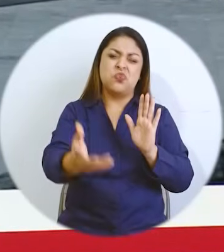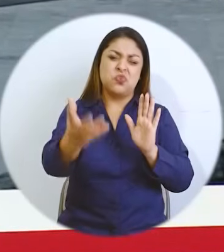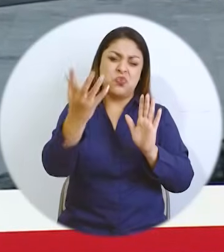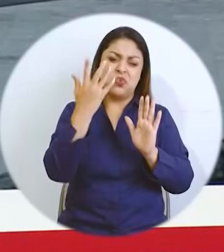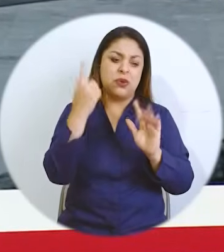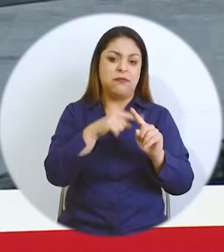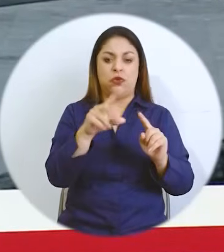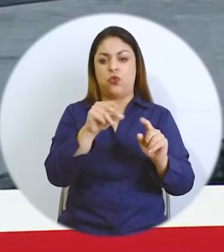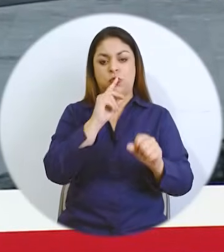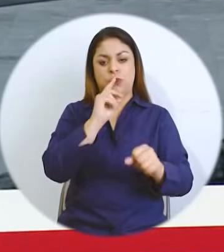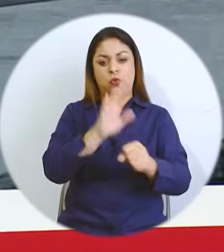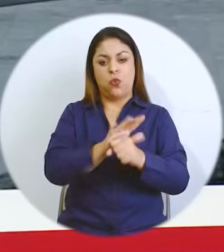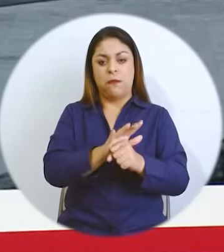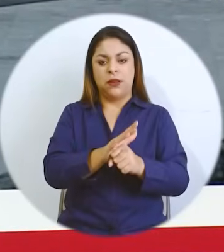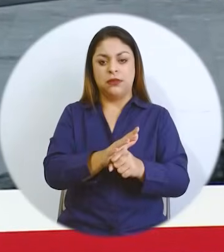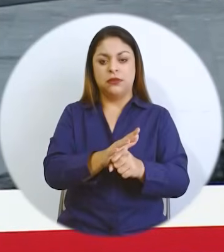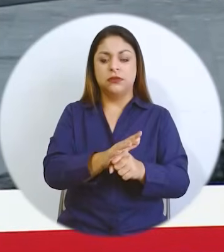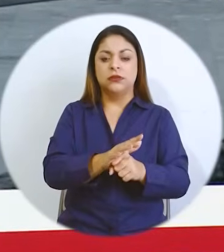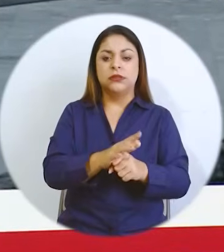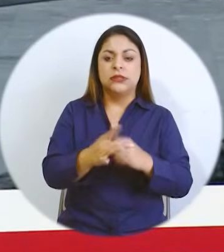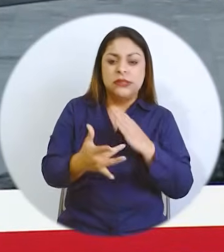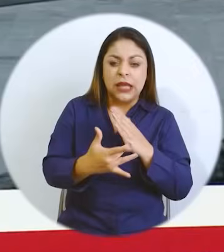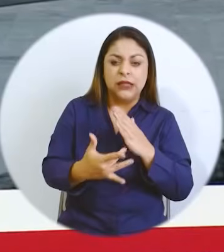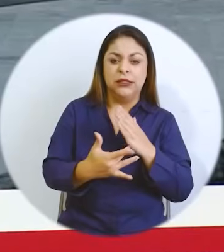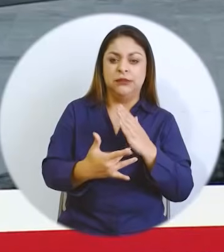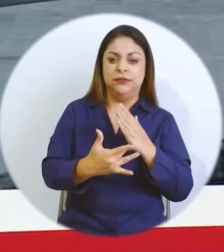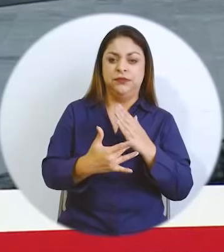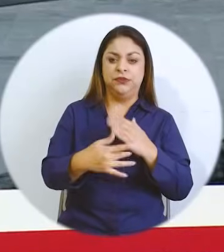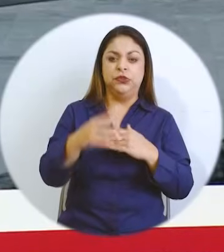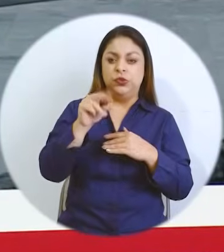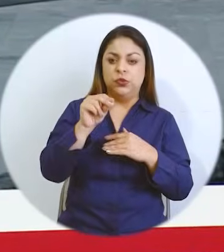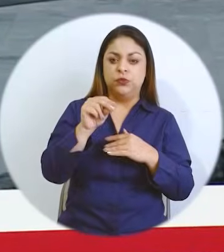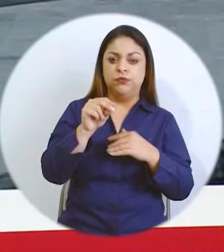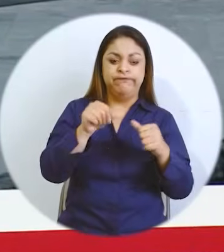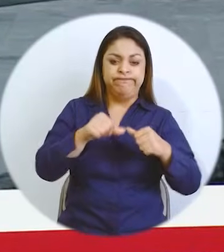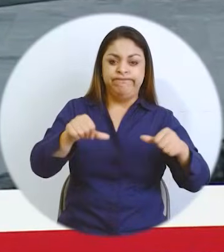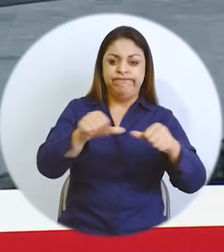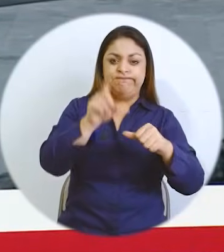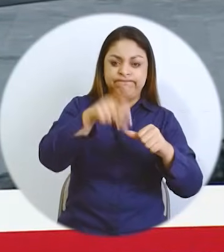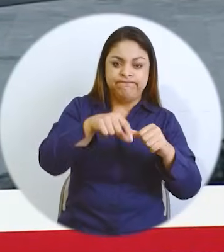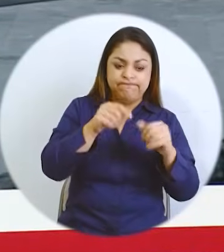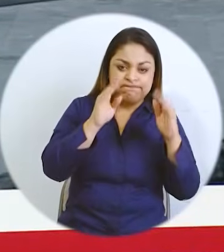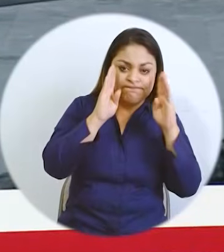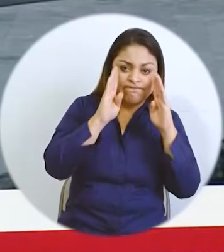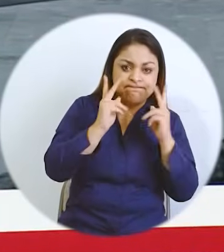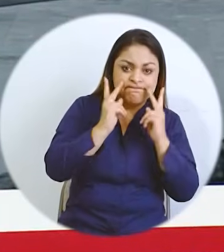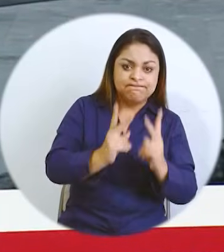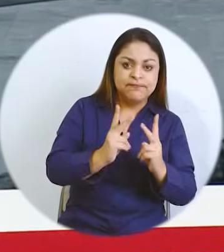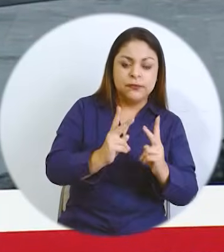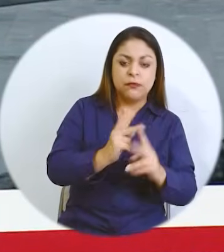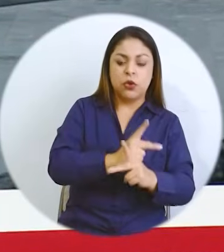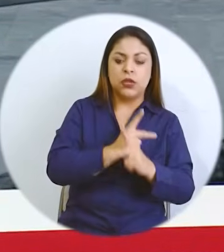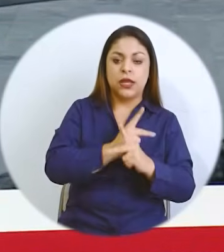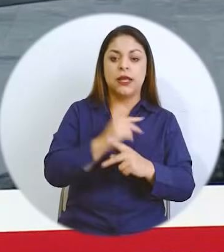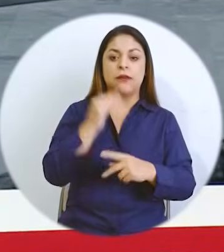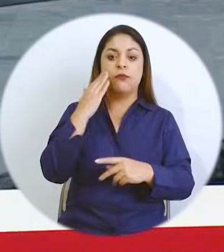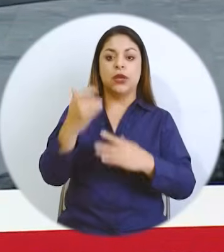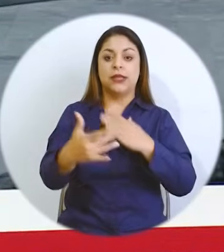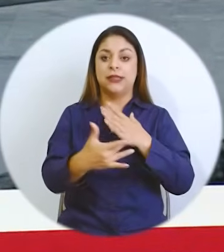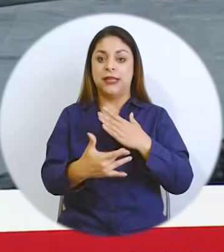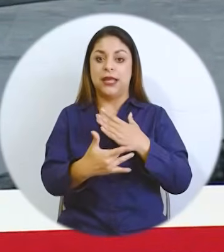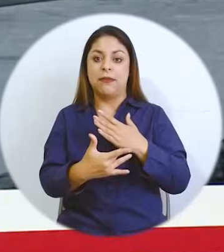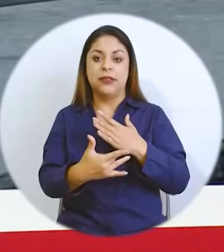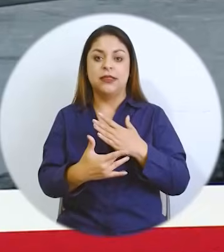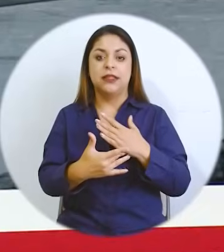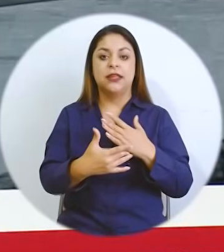está escrito en la ley desde hace bastantes años, en la ley forestal, pero técnicamente no es el área que tenemos que vigilar, que tenemos que proteger,